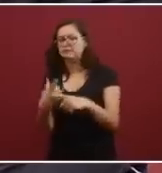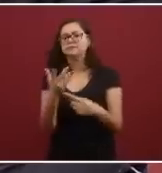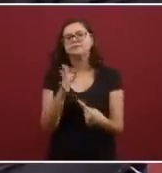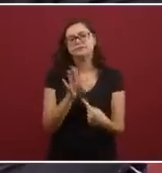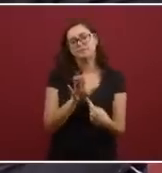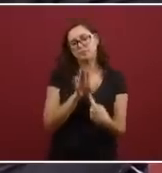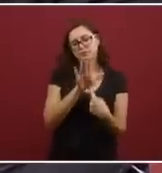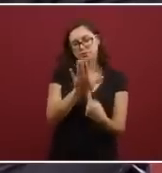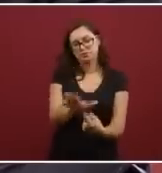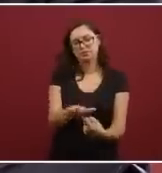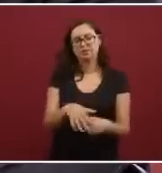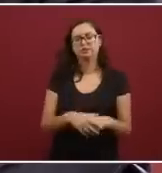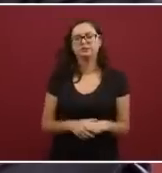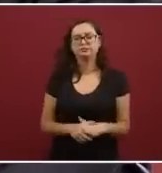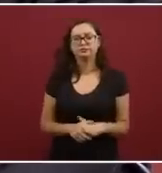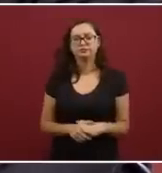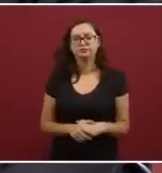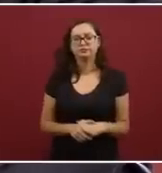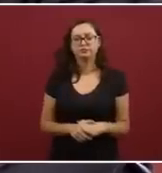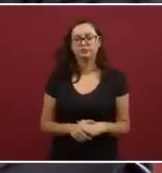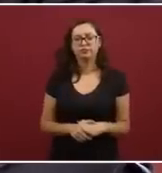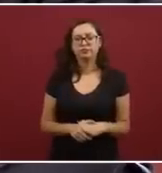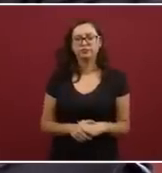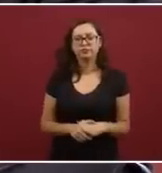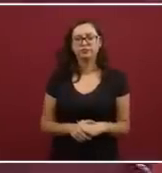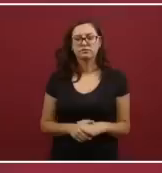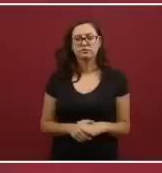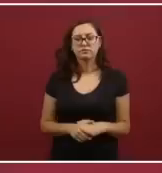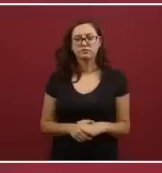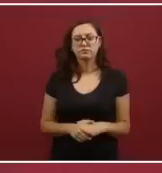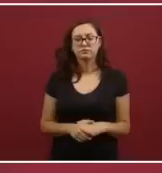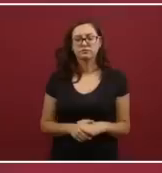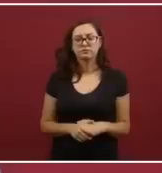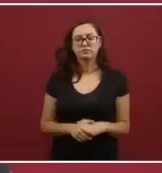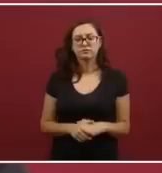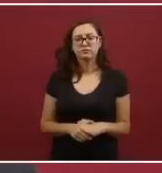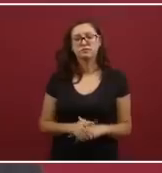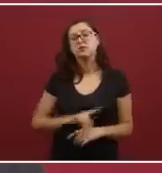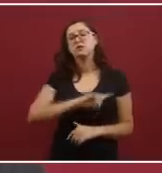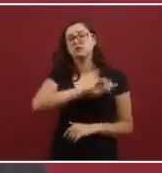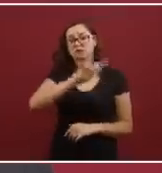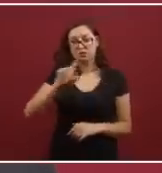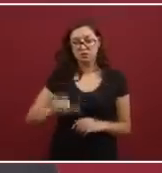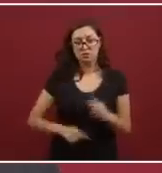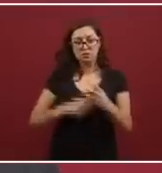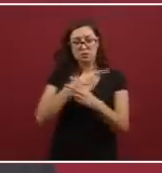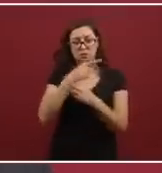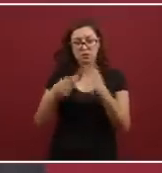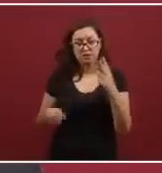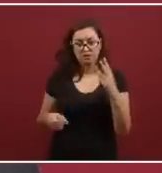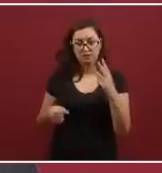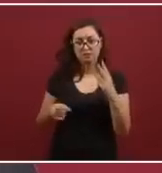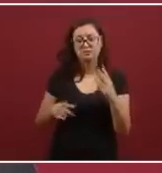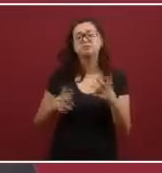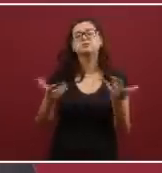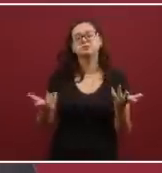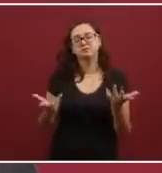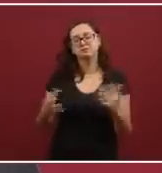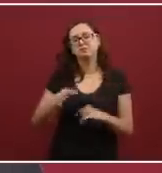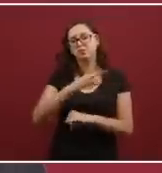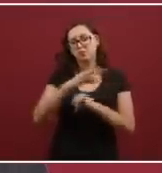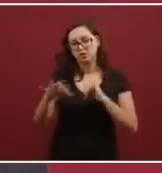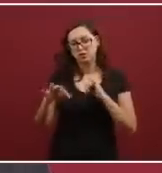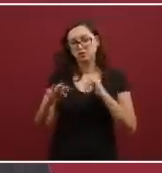el día de hoy. Sí, al final hay preguntas, vamos a contestarlas, como